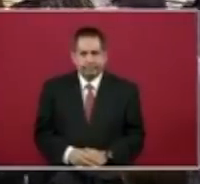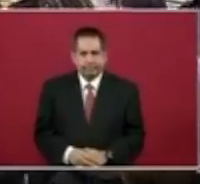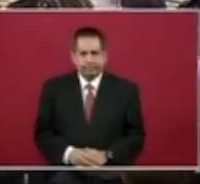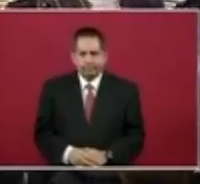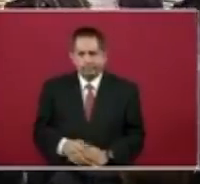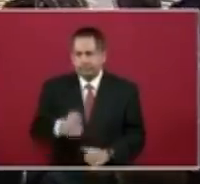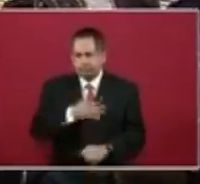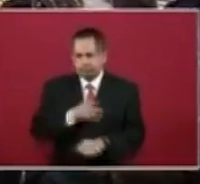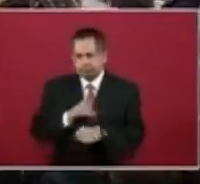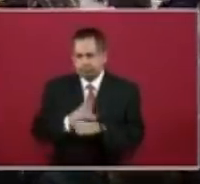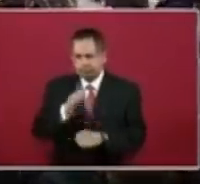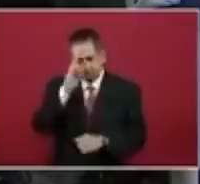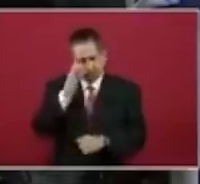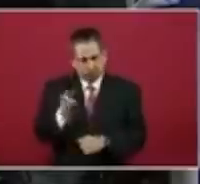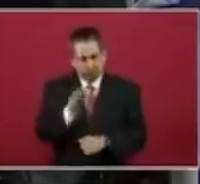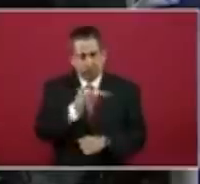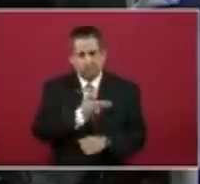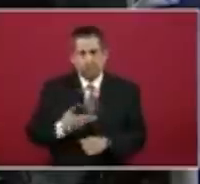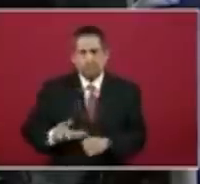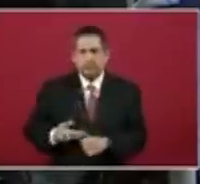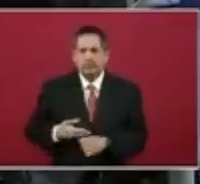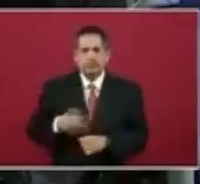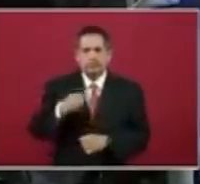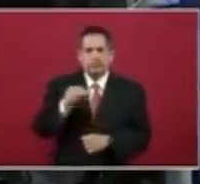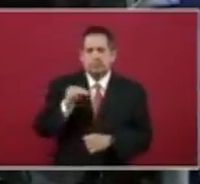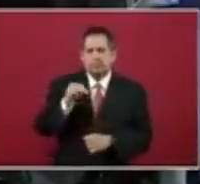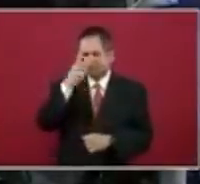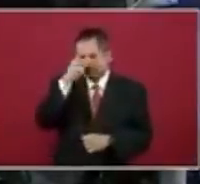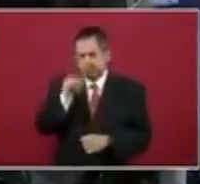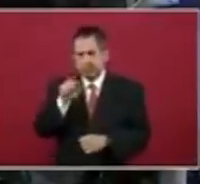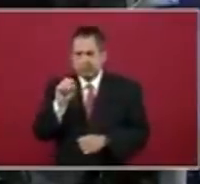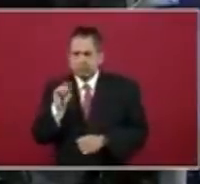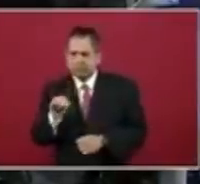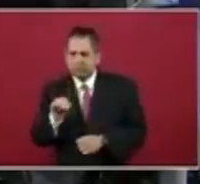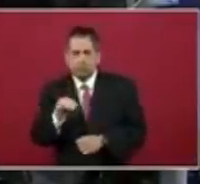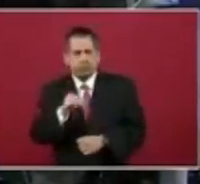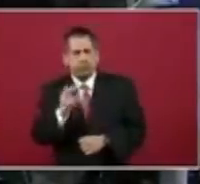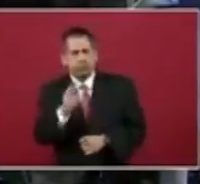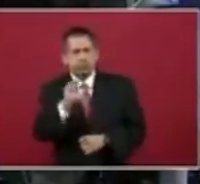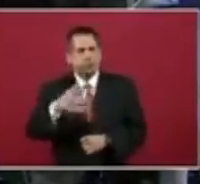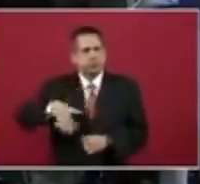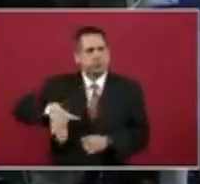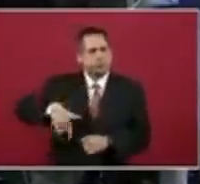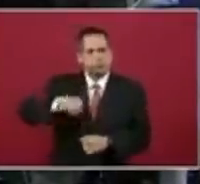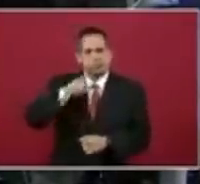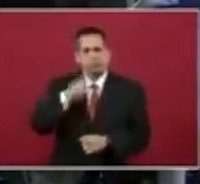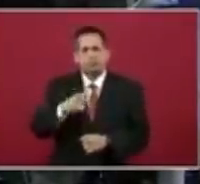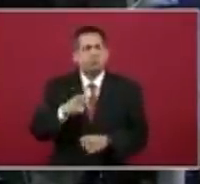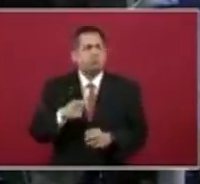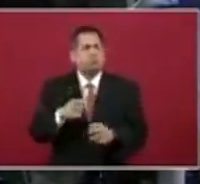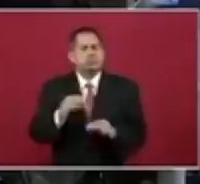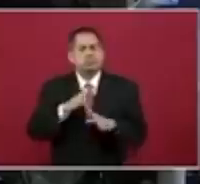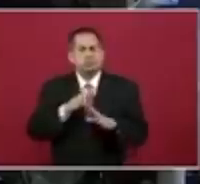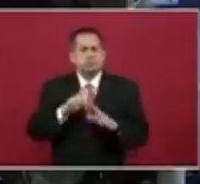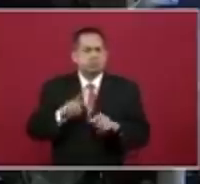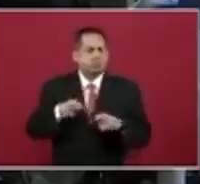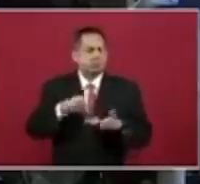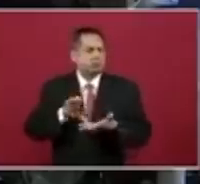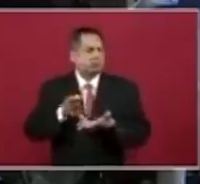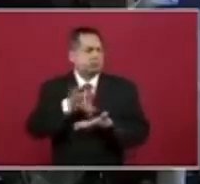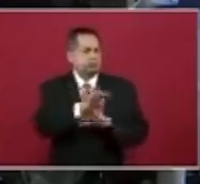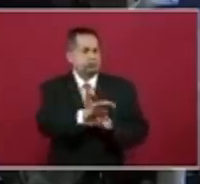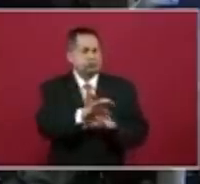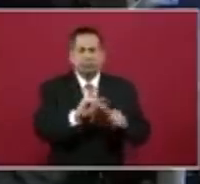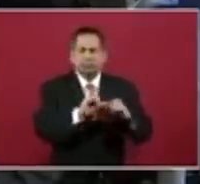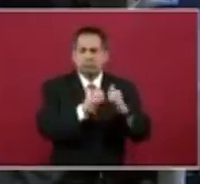Buenos días, señor presidente. Nadia Sanders, de México.com. Usted recientemente ha dicho que no se van a dar más recursos a